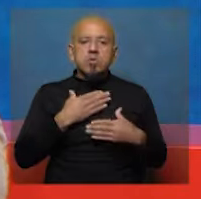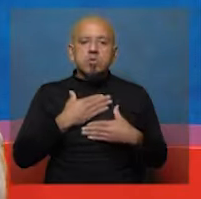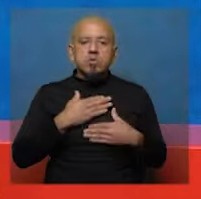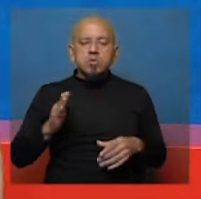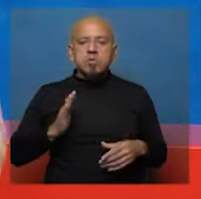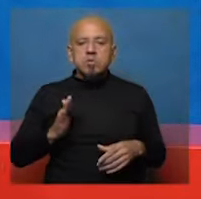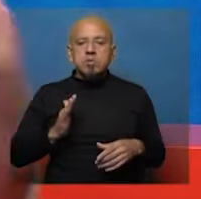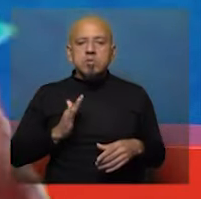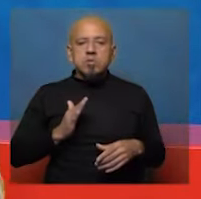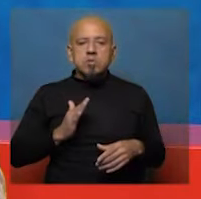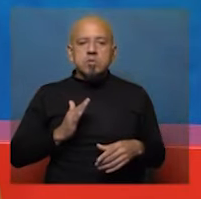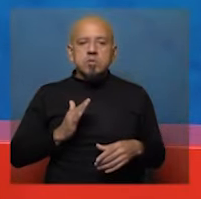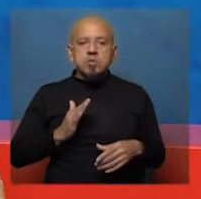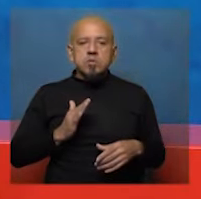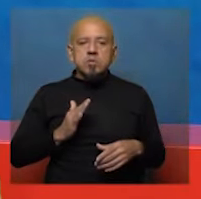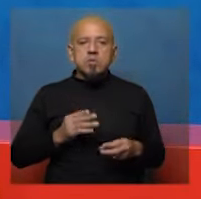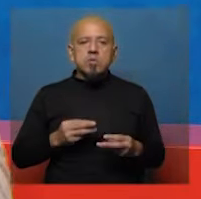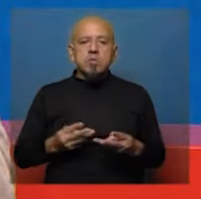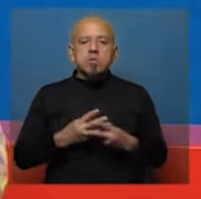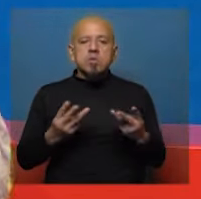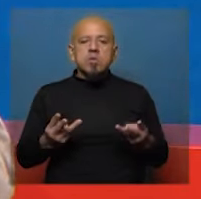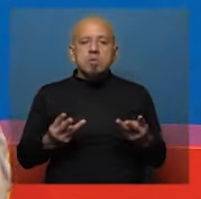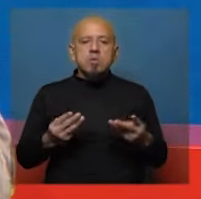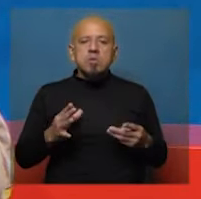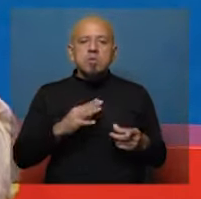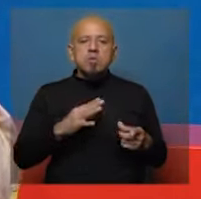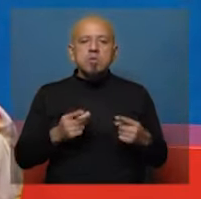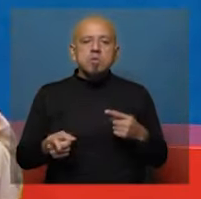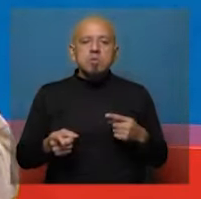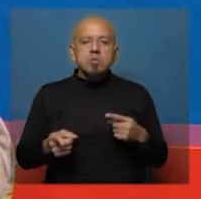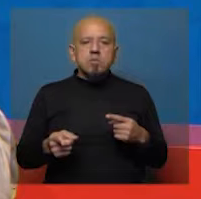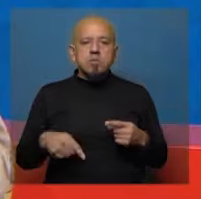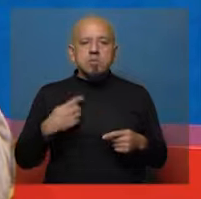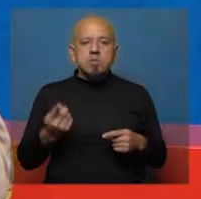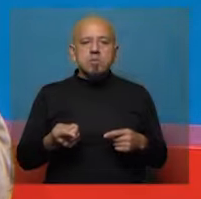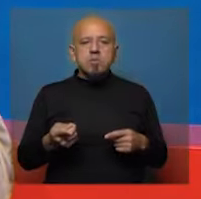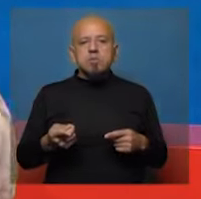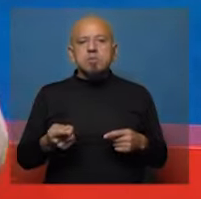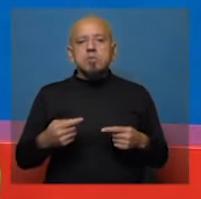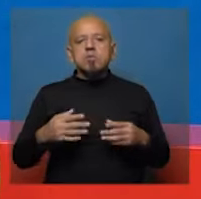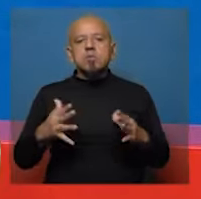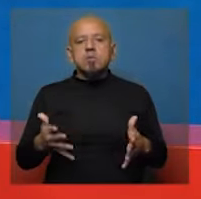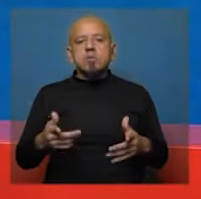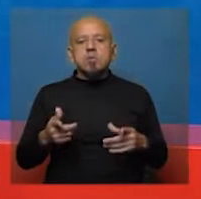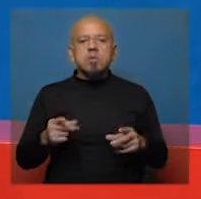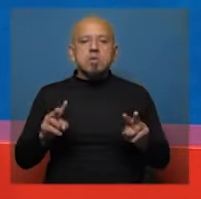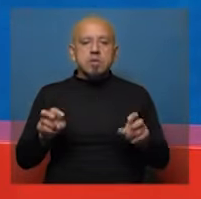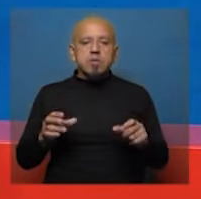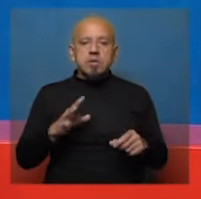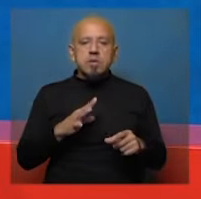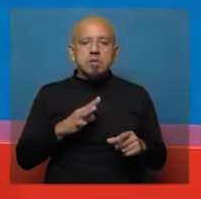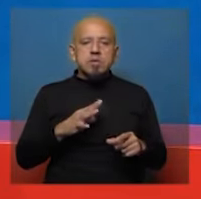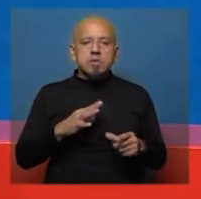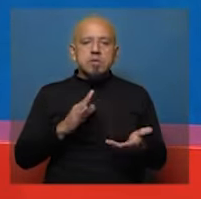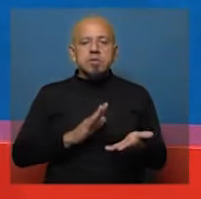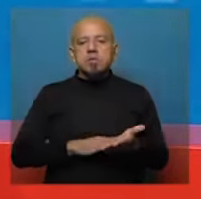mujeres la ciudadanía en general debería de tomar otra perspectiva para que este tema sí esté sobre